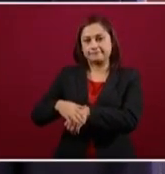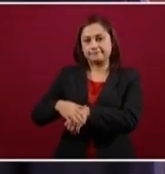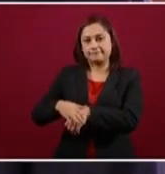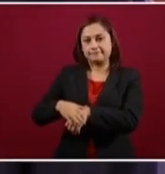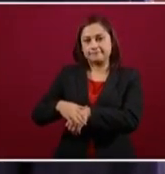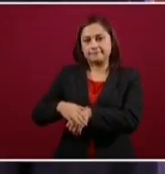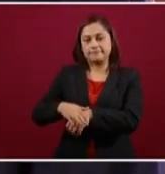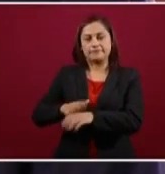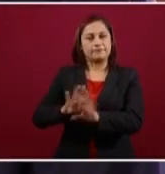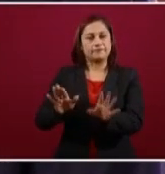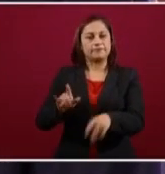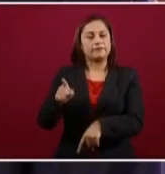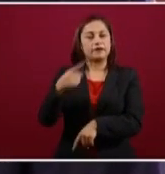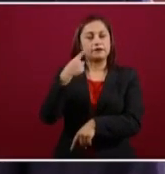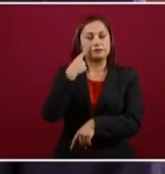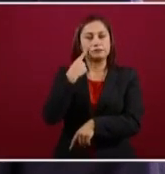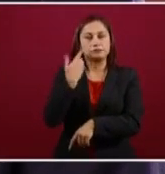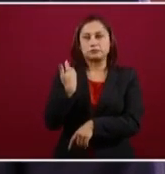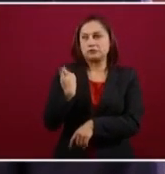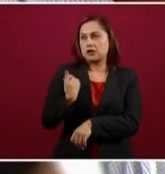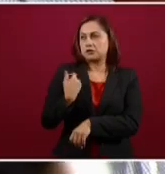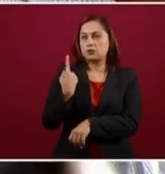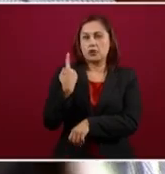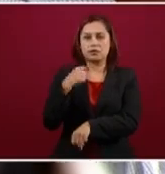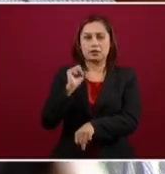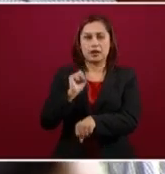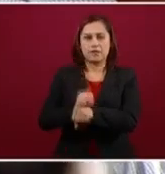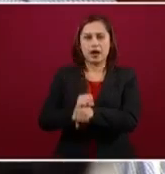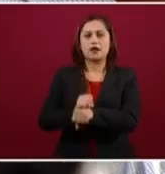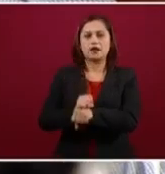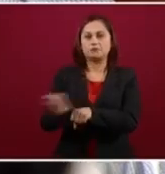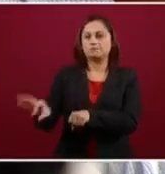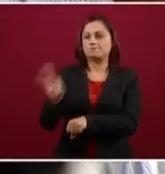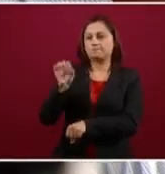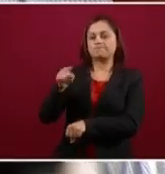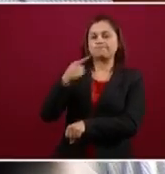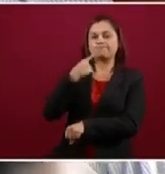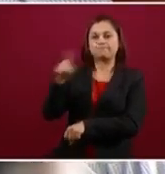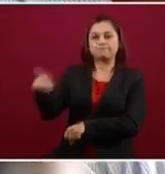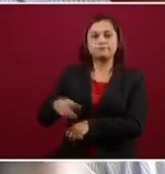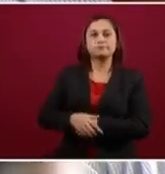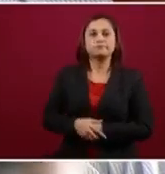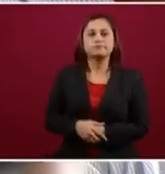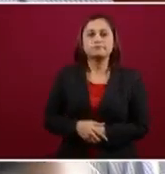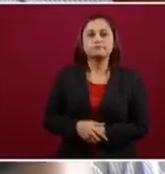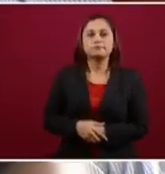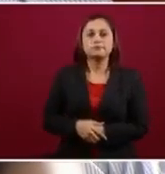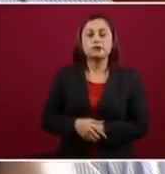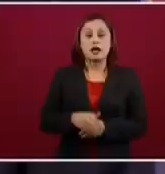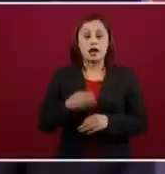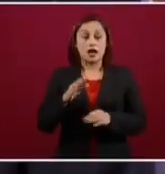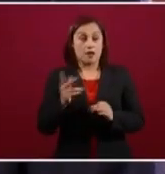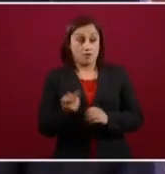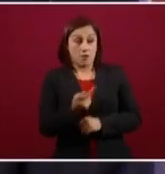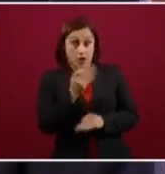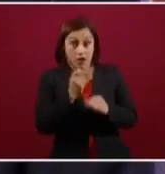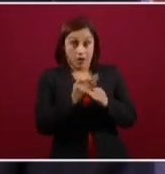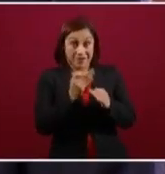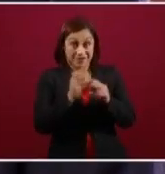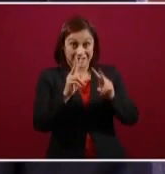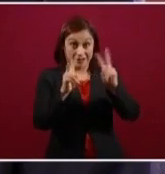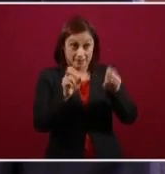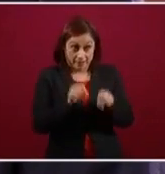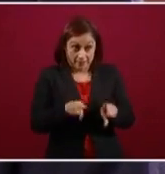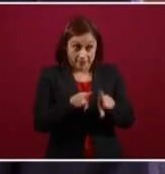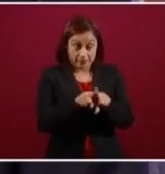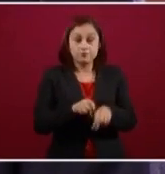Es más, lo acabamos de hacer hace una semana. ¿En este caso harían algo, presidente? Lo mismo si se